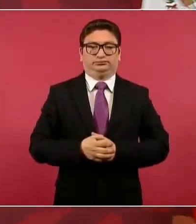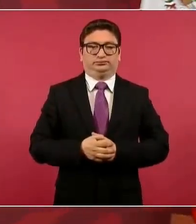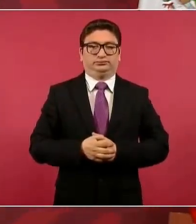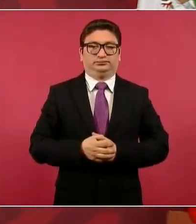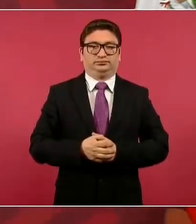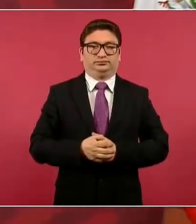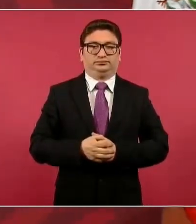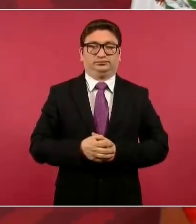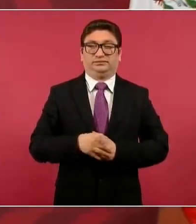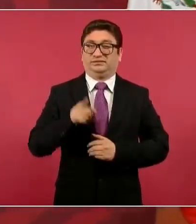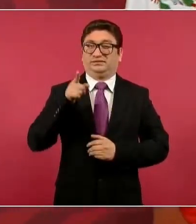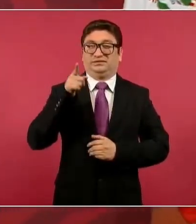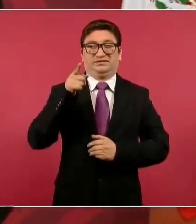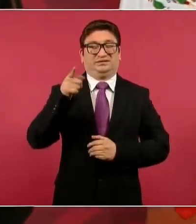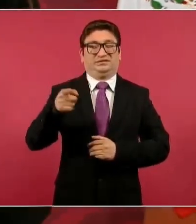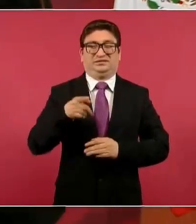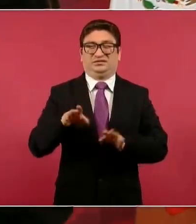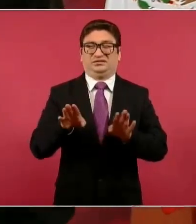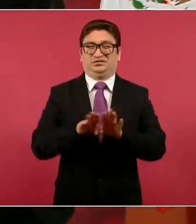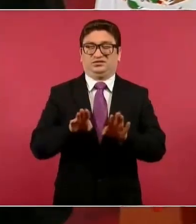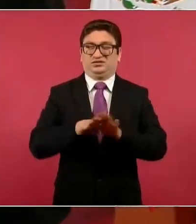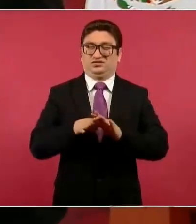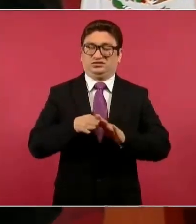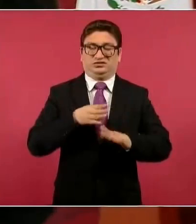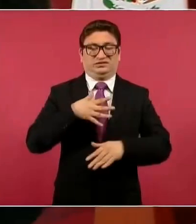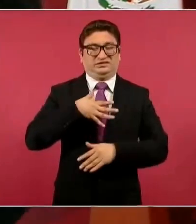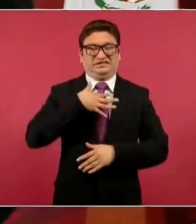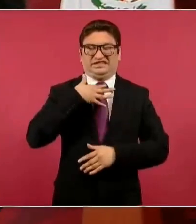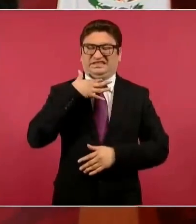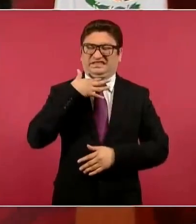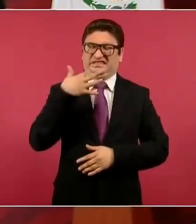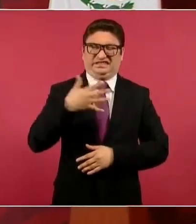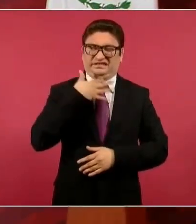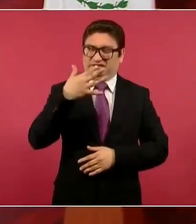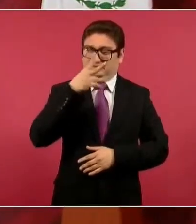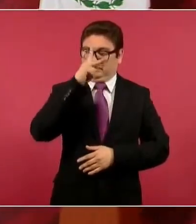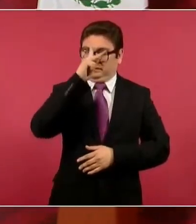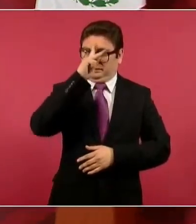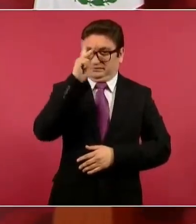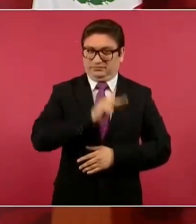Hicieron una tranza, pero bárbara,